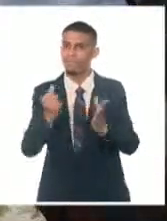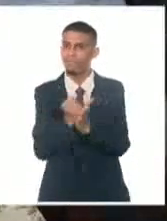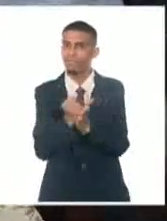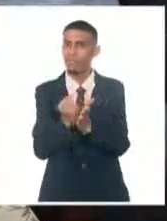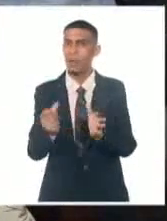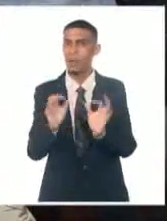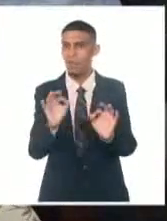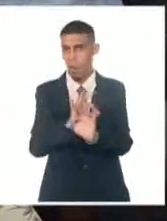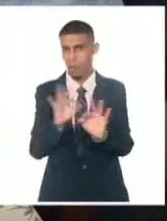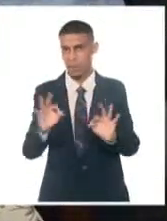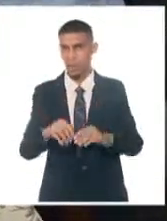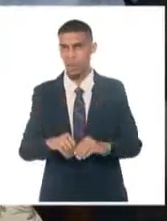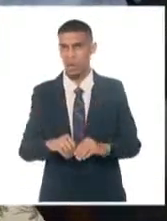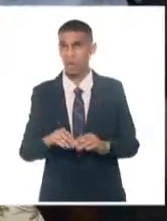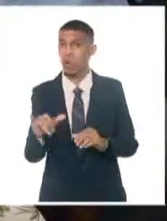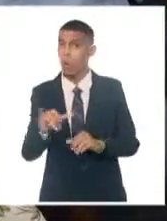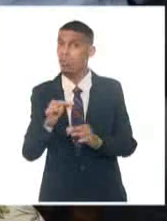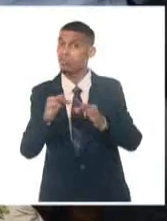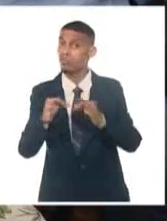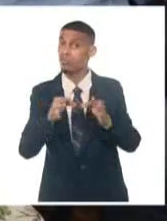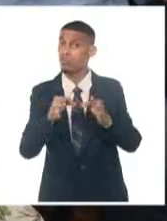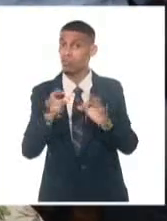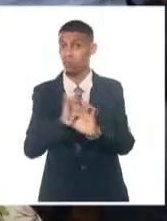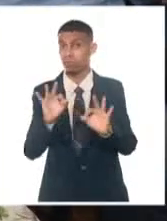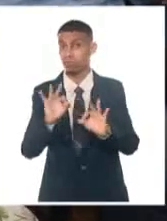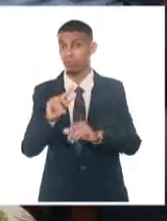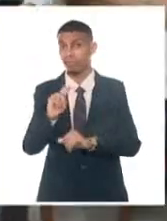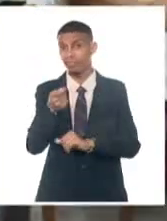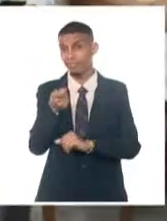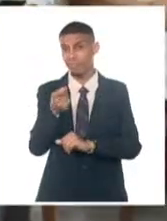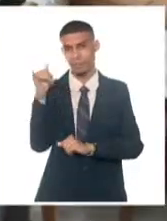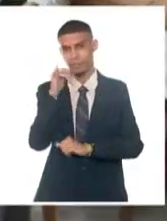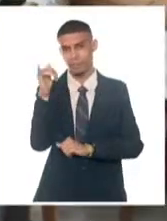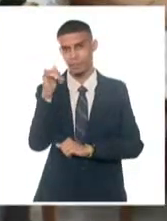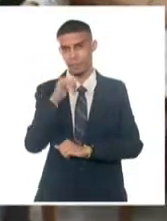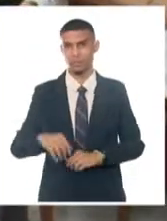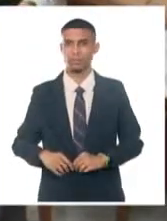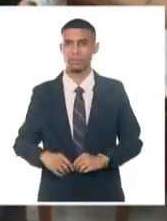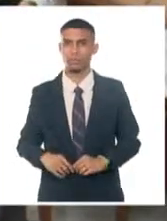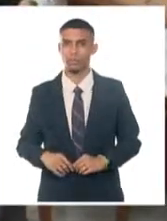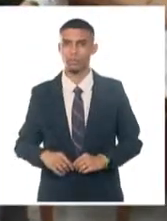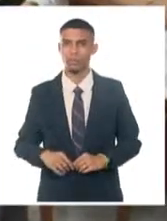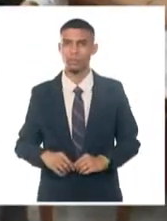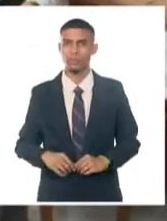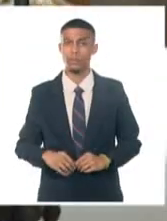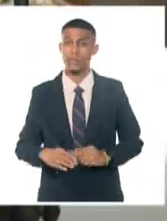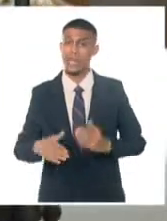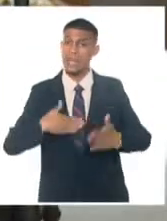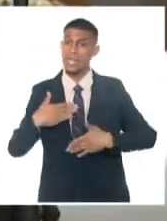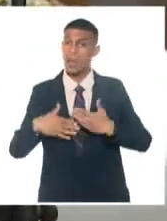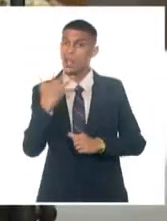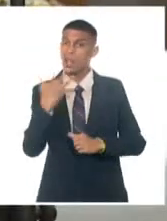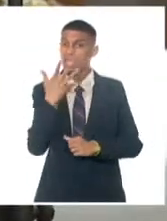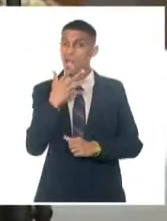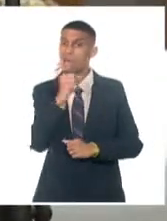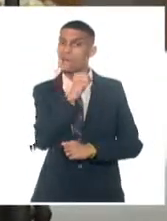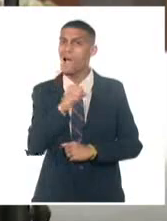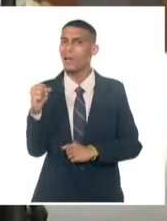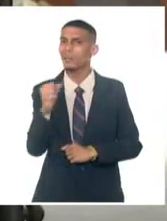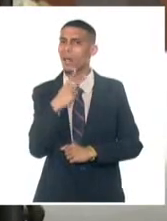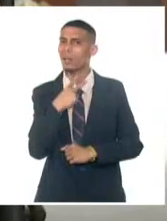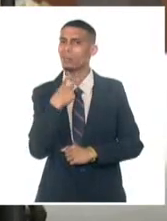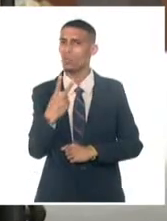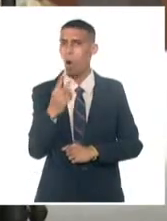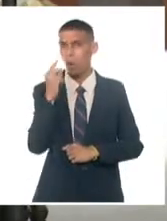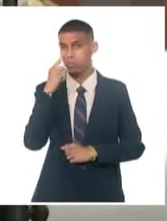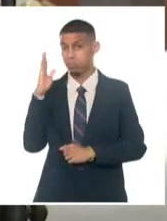especialidad y su función imprescindible para el audiovisual la actividad de homenaje fue amenizada por la cantante yudenia Manzo